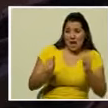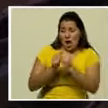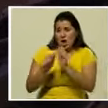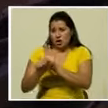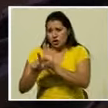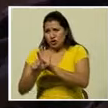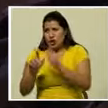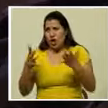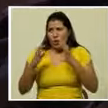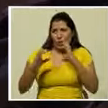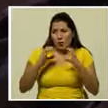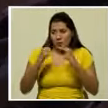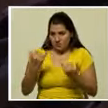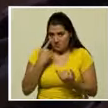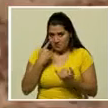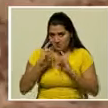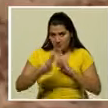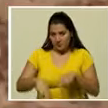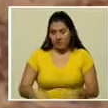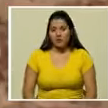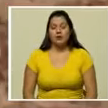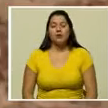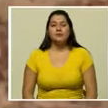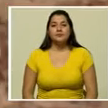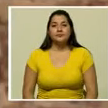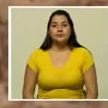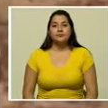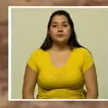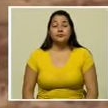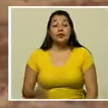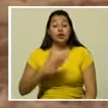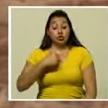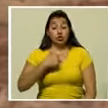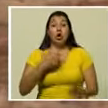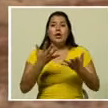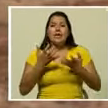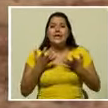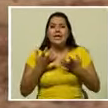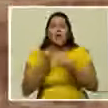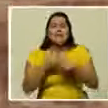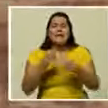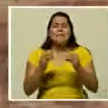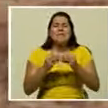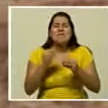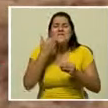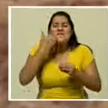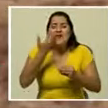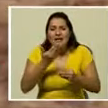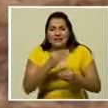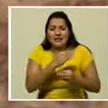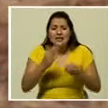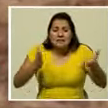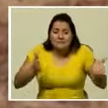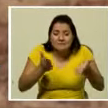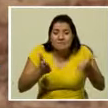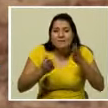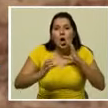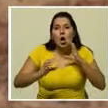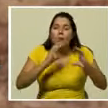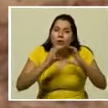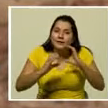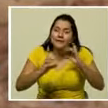fueron sus respuestas. La idea es facilitar y estimular el diálogo. No puedo